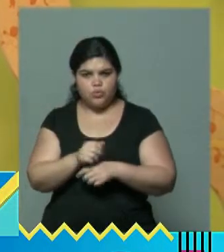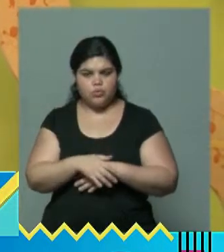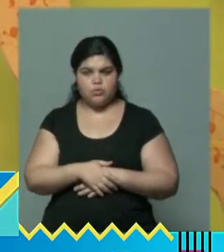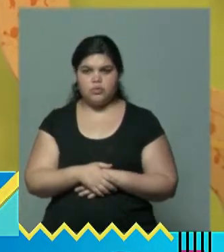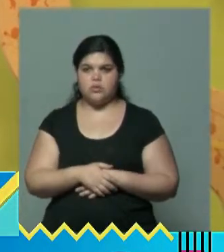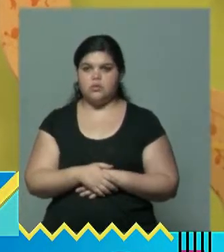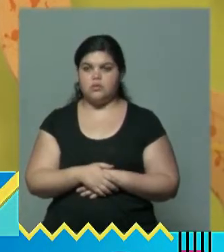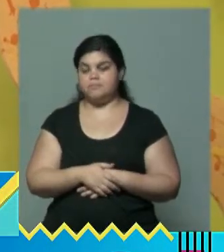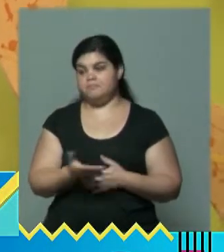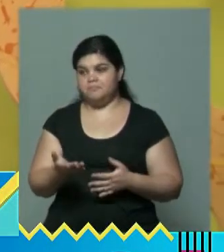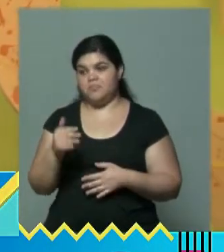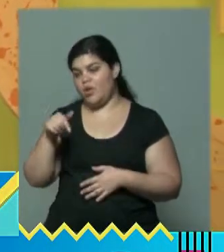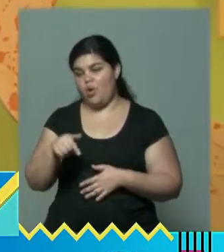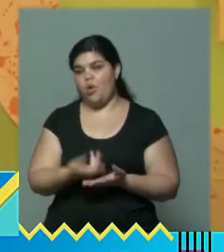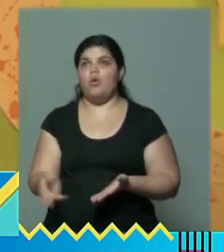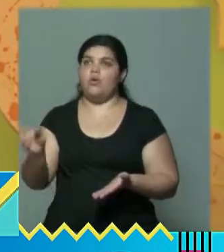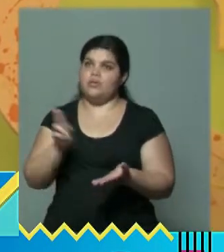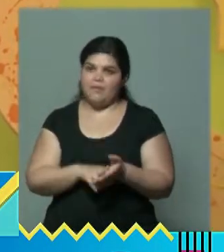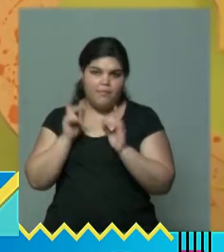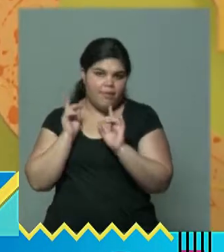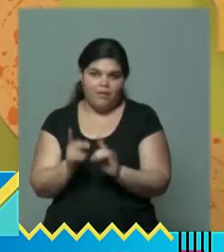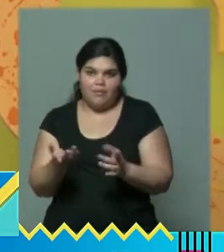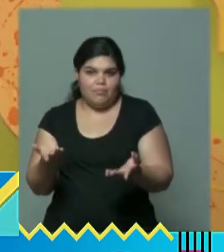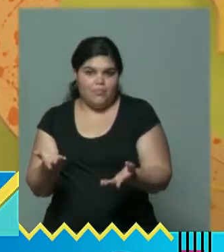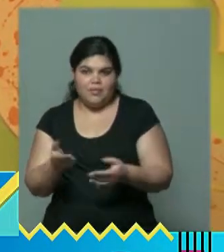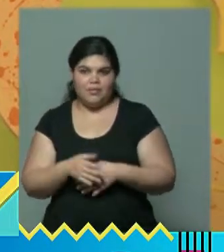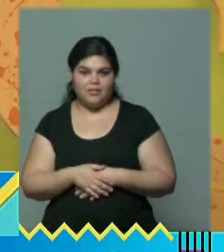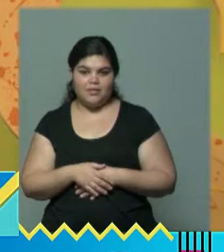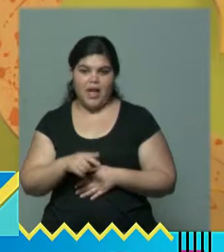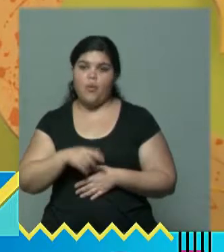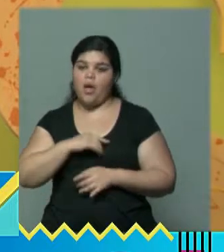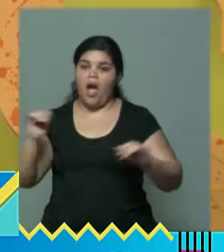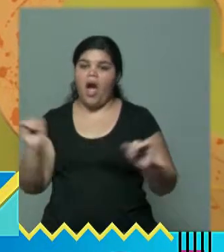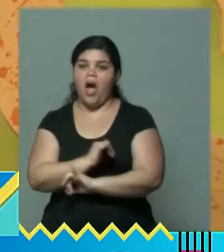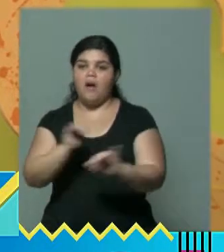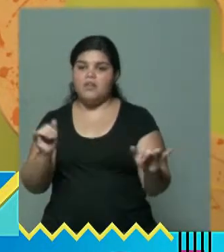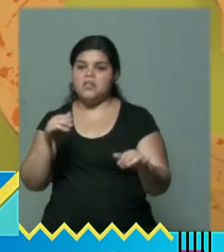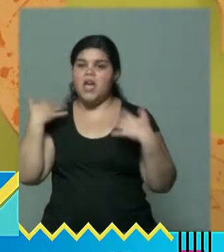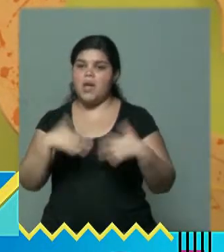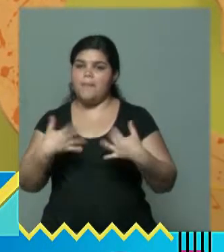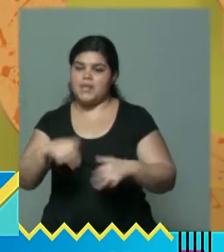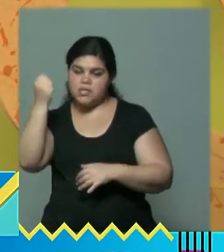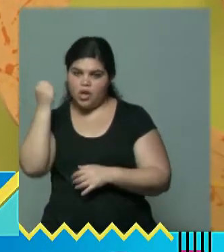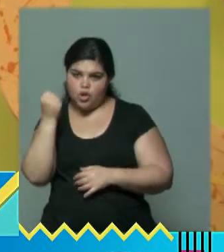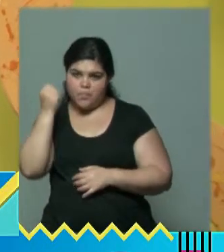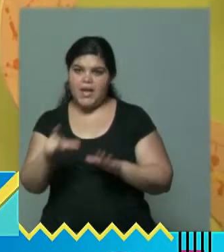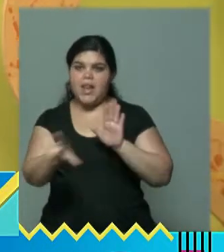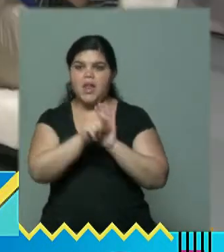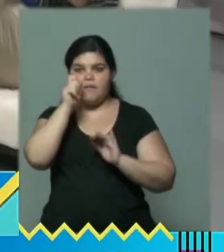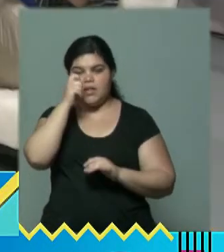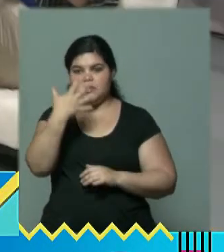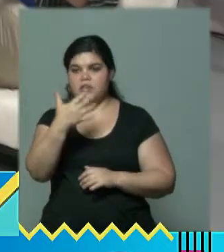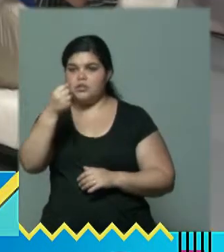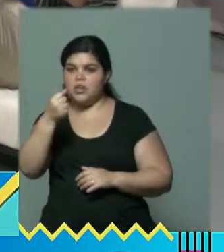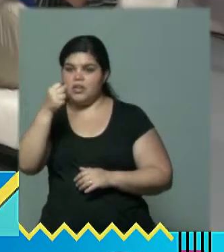a partir de vuelta, volvemos. Cuando se declara la emergencia económica y cuando se rompe la ley, la